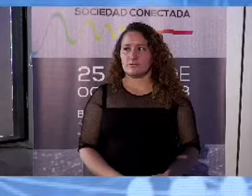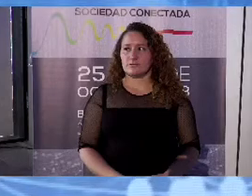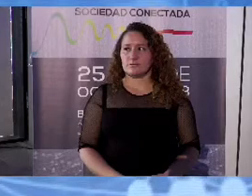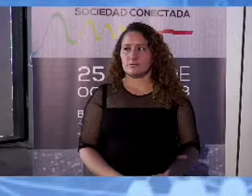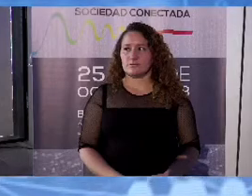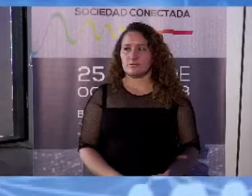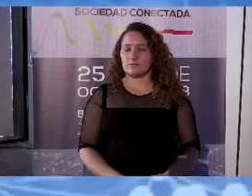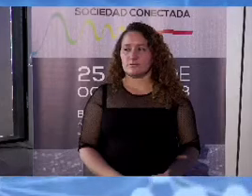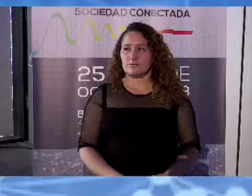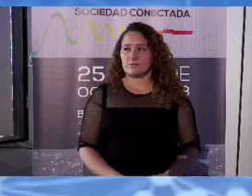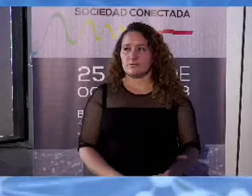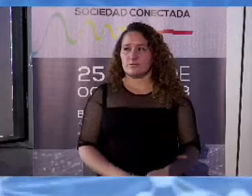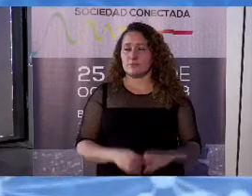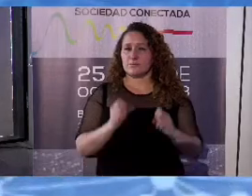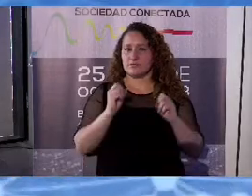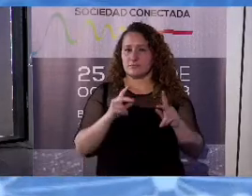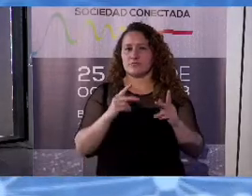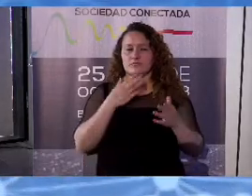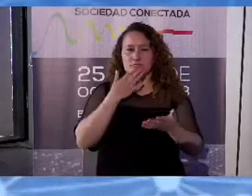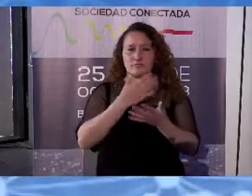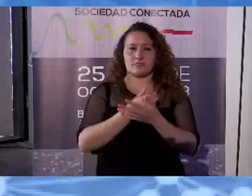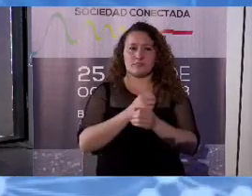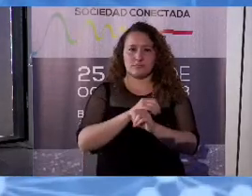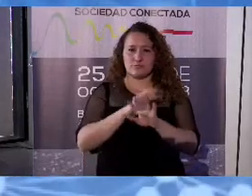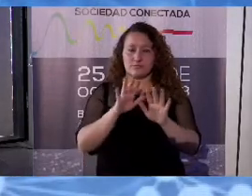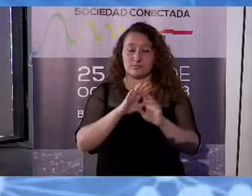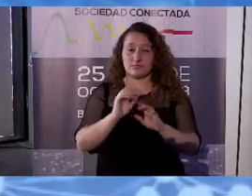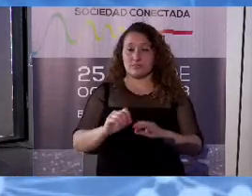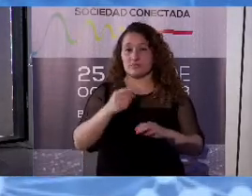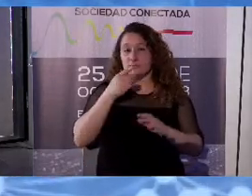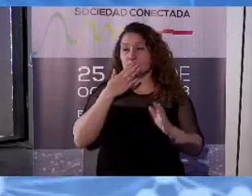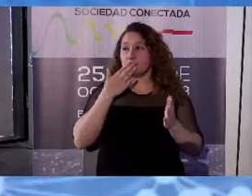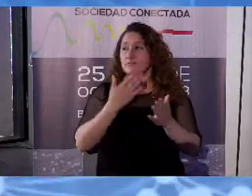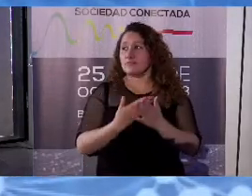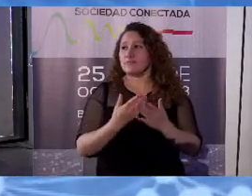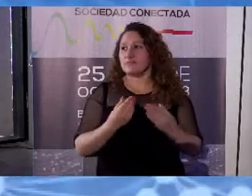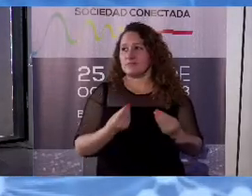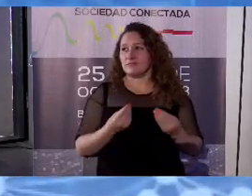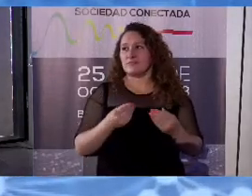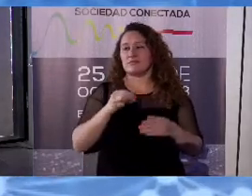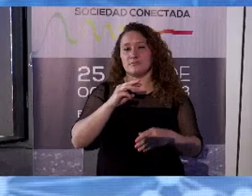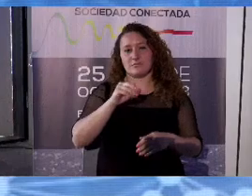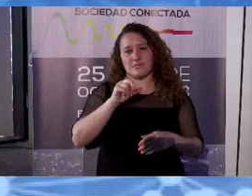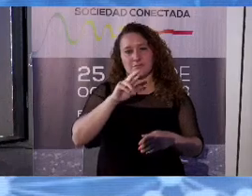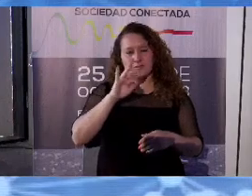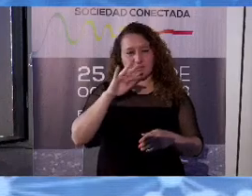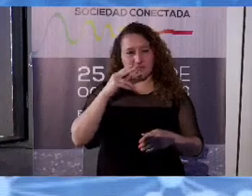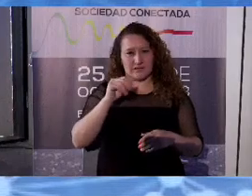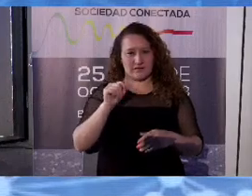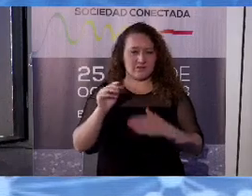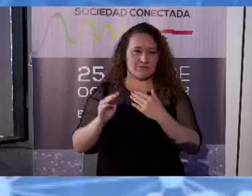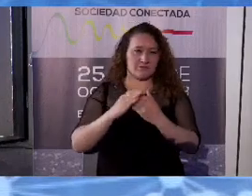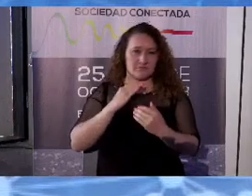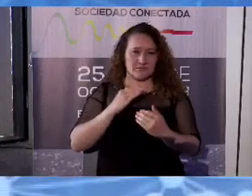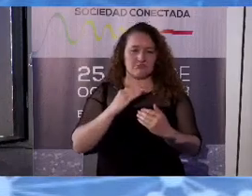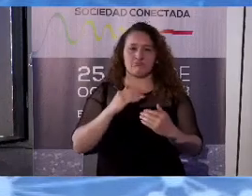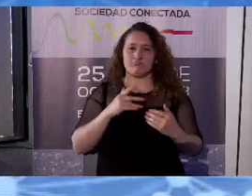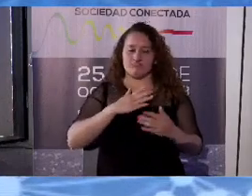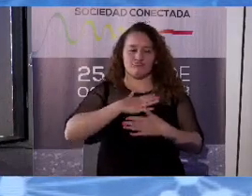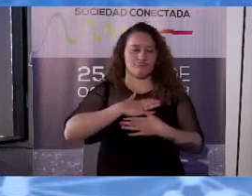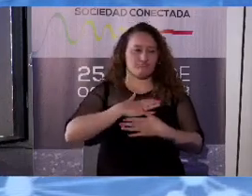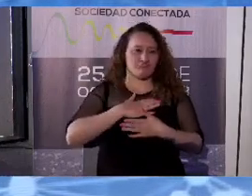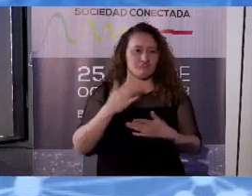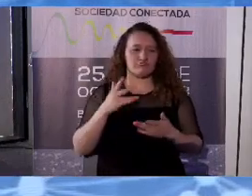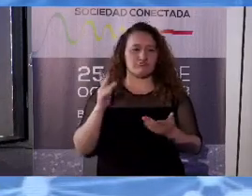favor Okay Buenos días primer lugar Muchas gracias a Marta por la invitación eh es un gusto estar acá en